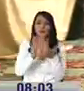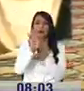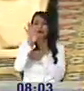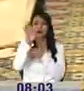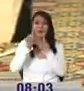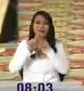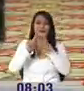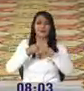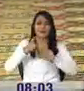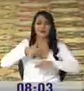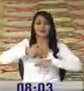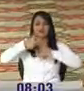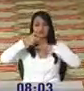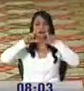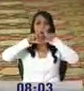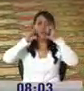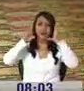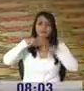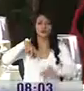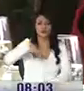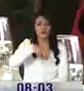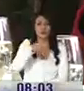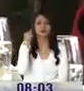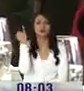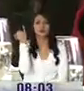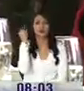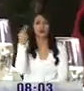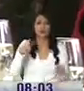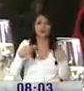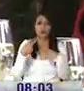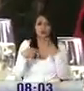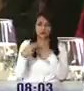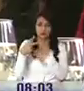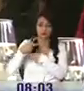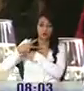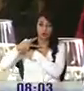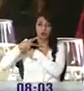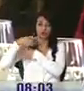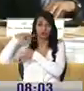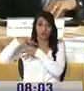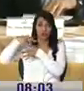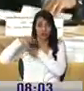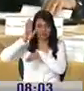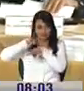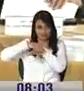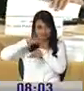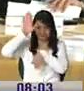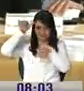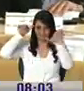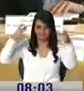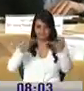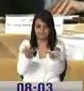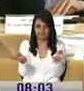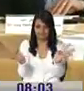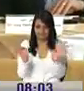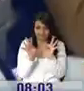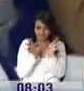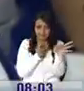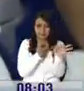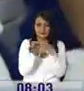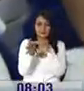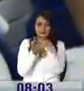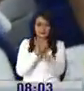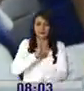cámaras comercio turismo e industrias que acudieron al llamado del Consejo Nacional electoral para recibir una explicación técnica de las